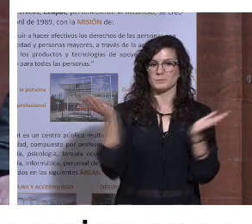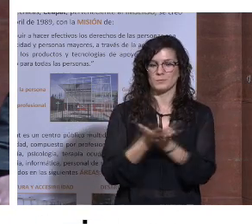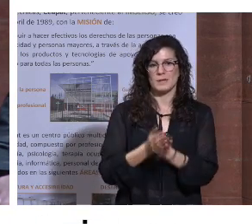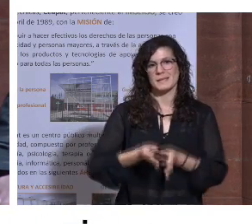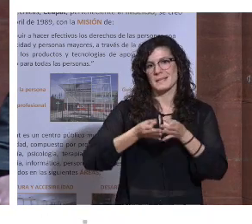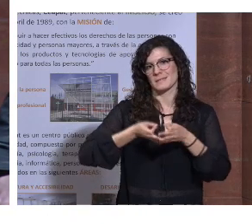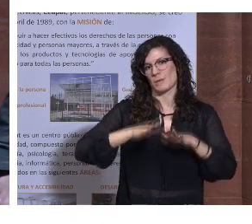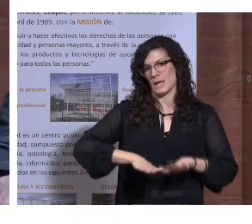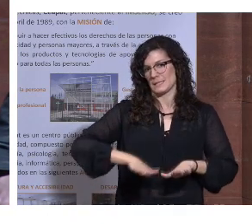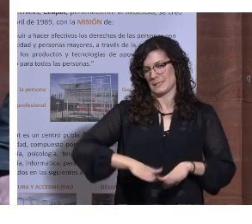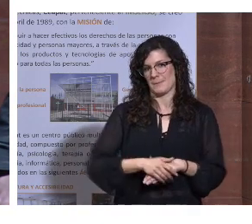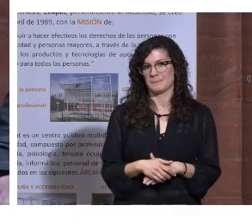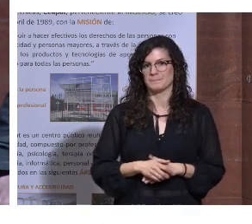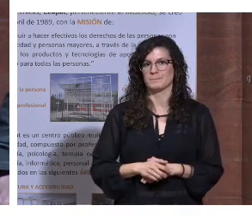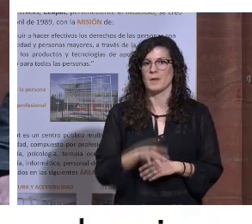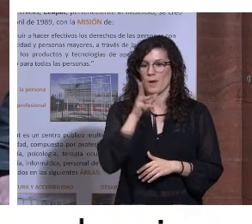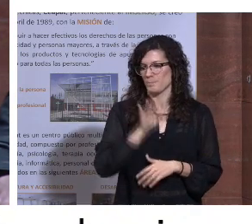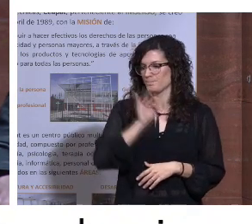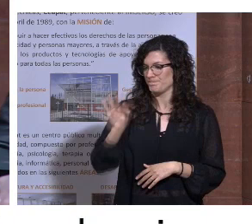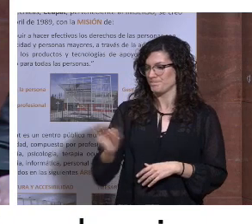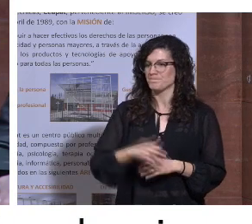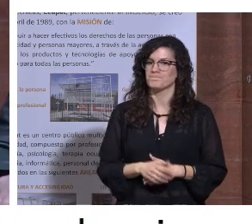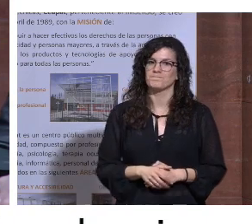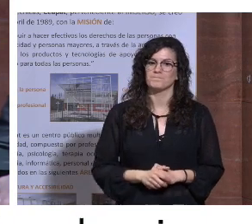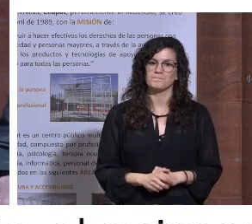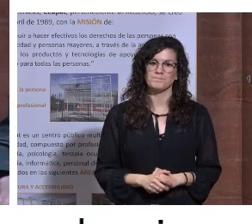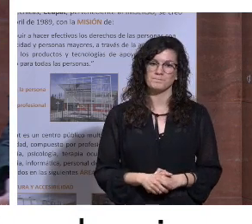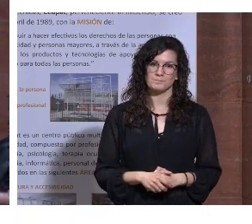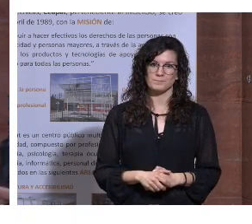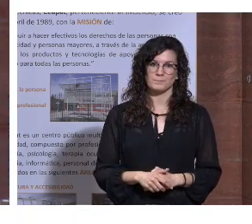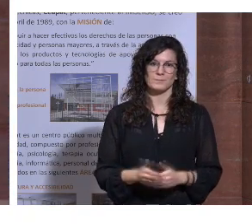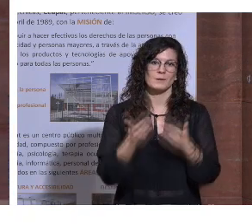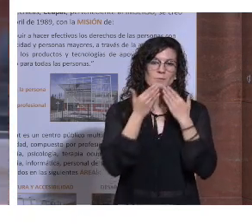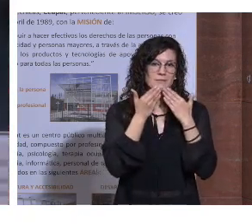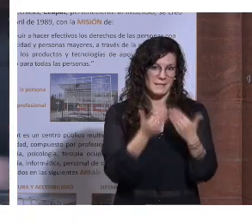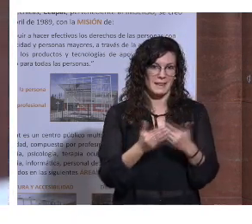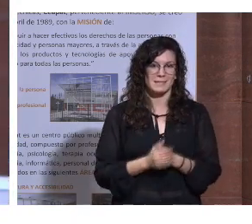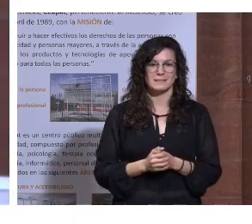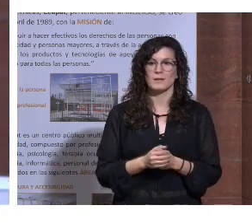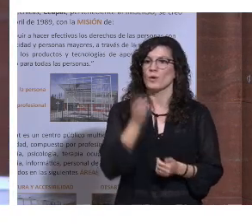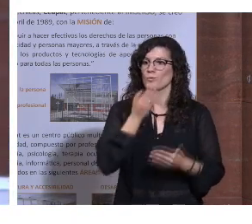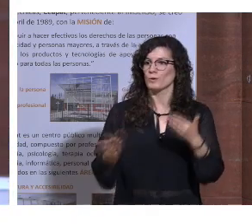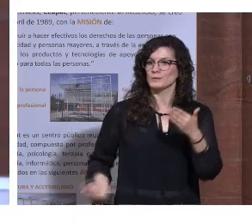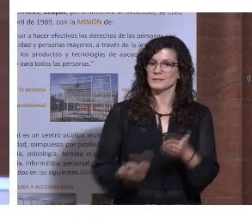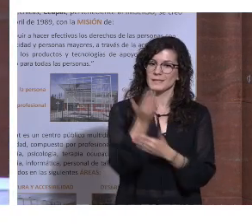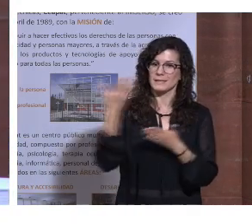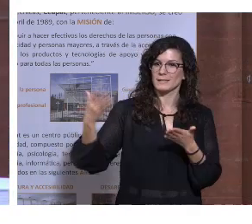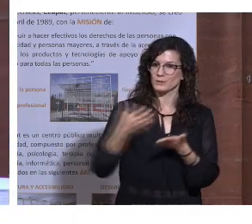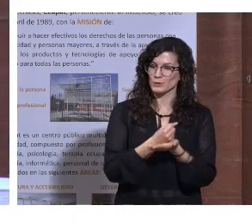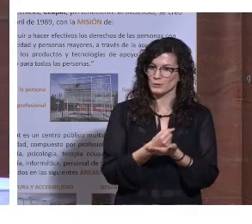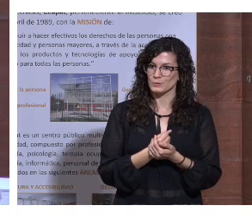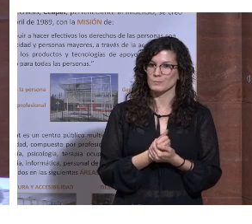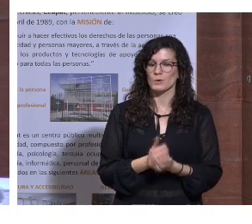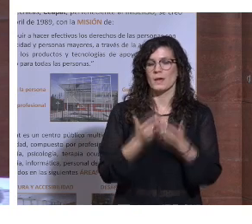primer momento y primer instante. Tienes la palabra, Sonna. Muchas gracias. Buenos días a todos y